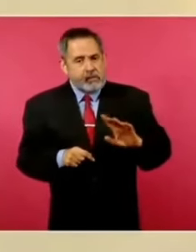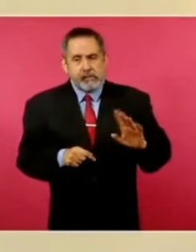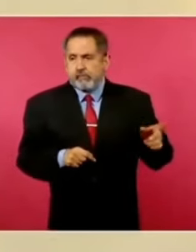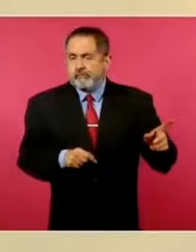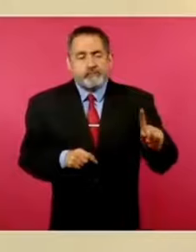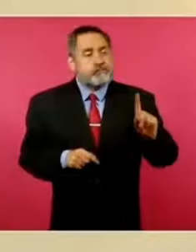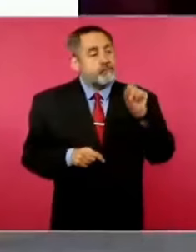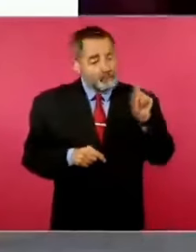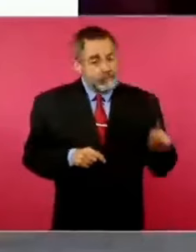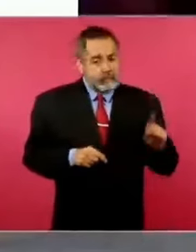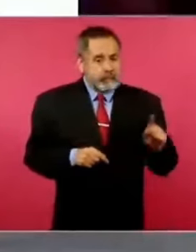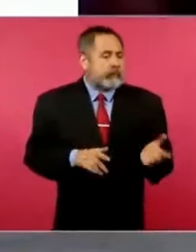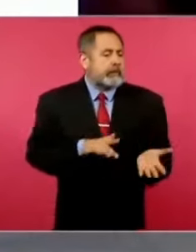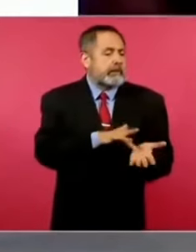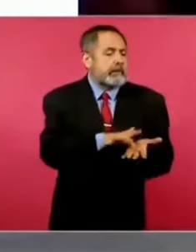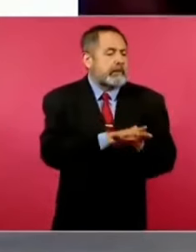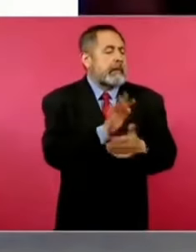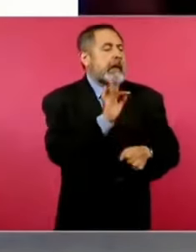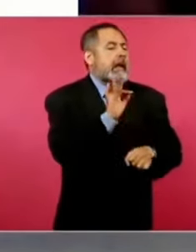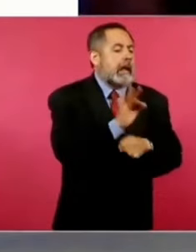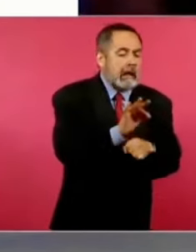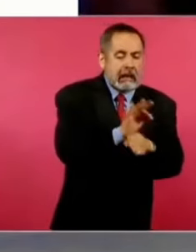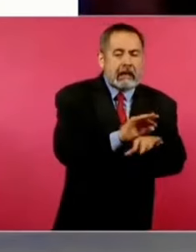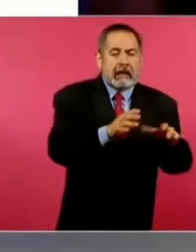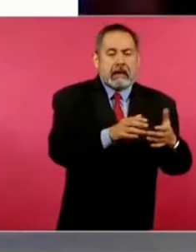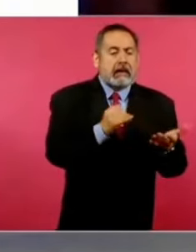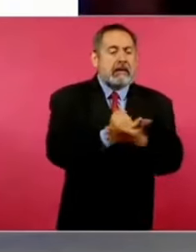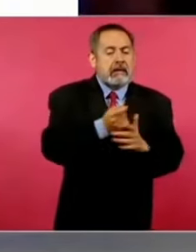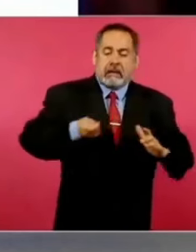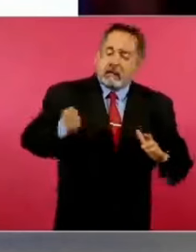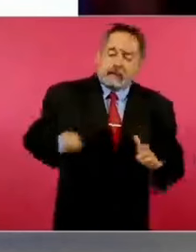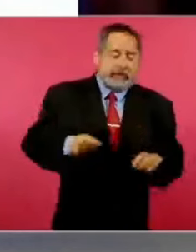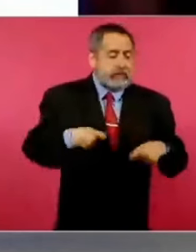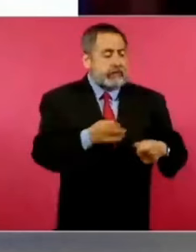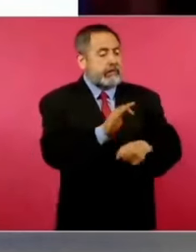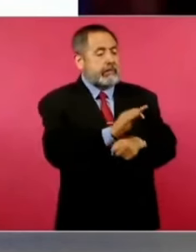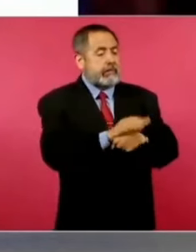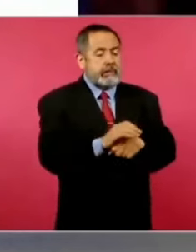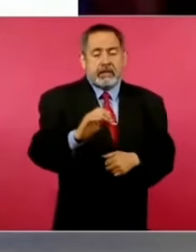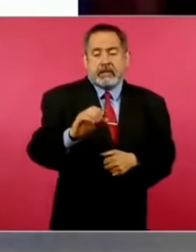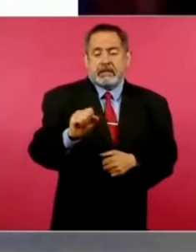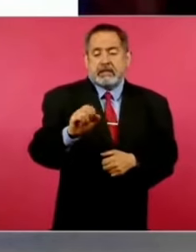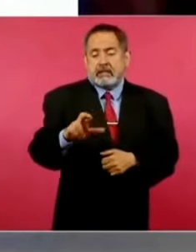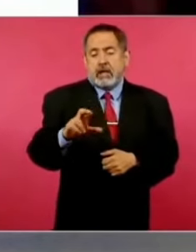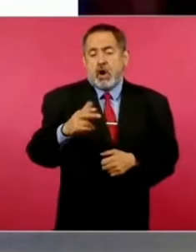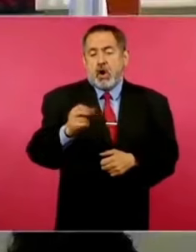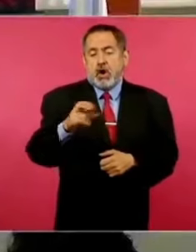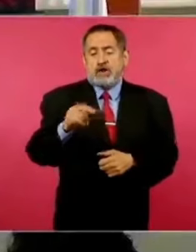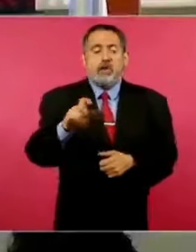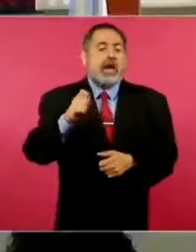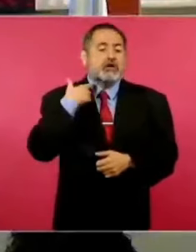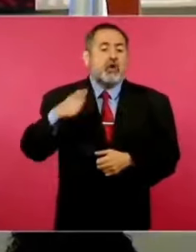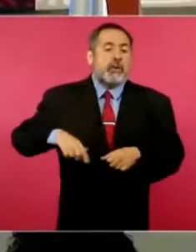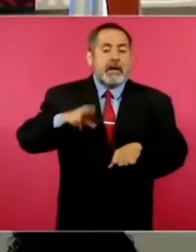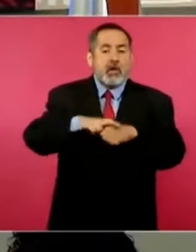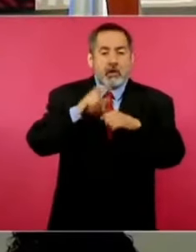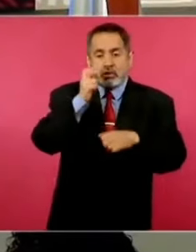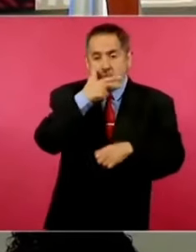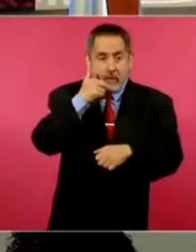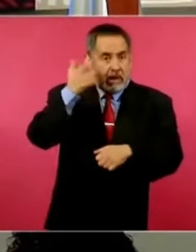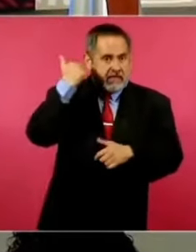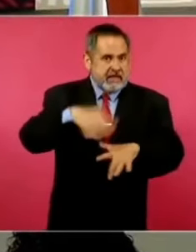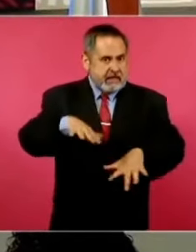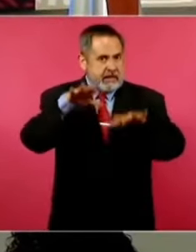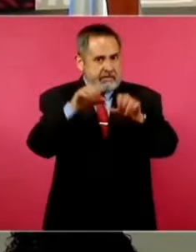ella benefició con su decisión a César Horacio en ex gobernador de Chihuahua quien fue detenido con